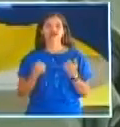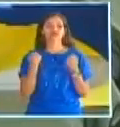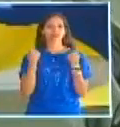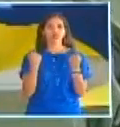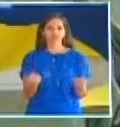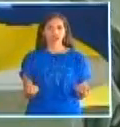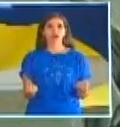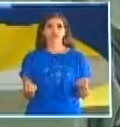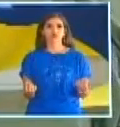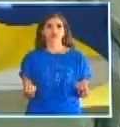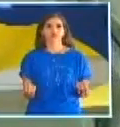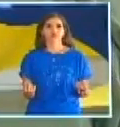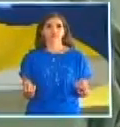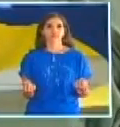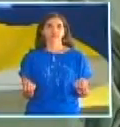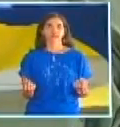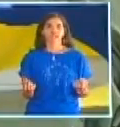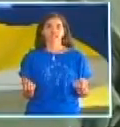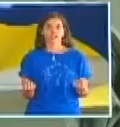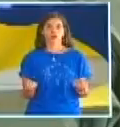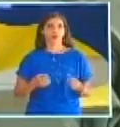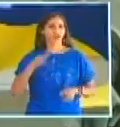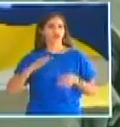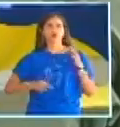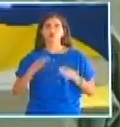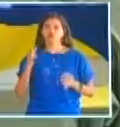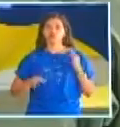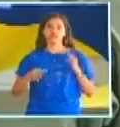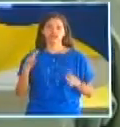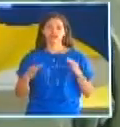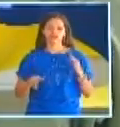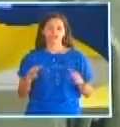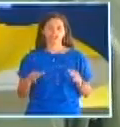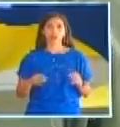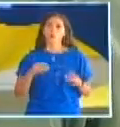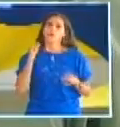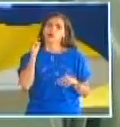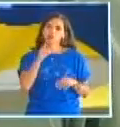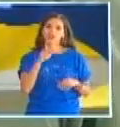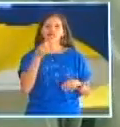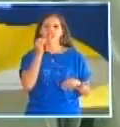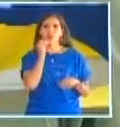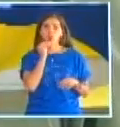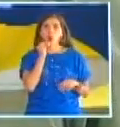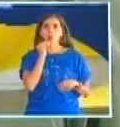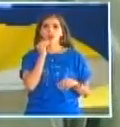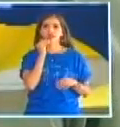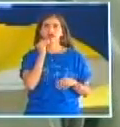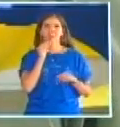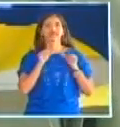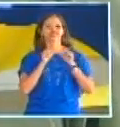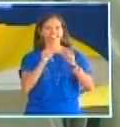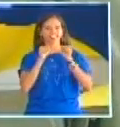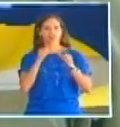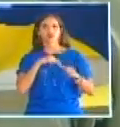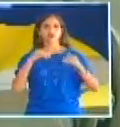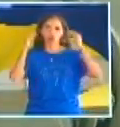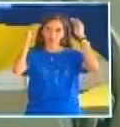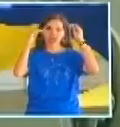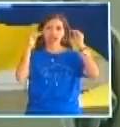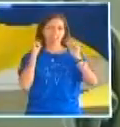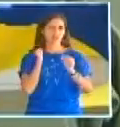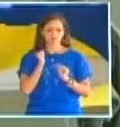entregado con más justeza. Porque usted es aquel joven que siguió a nuestro comandante desde la primera